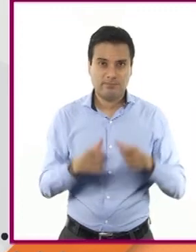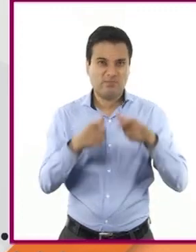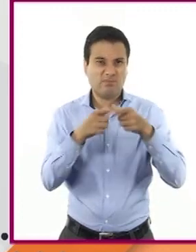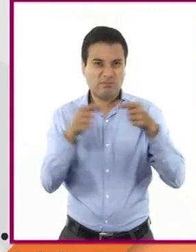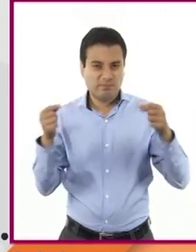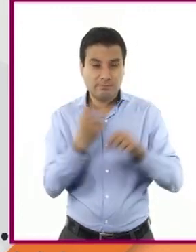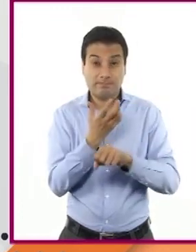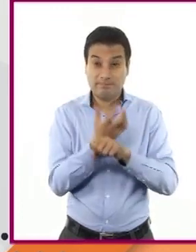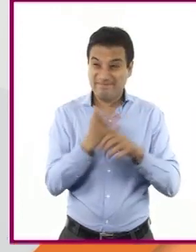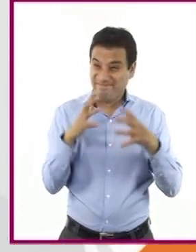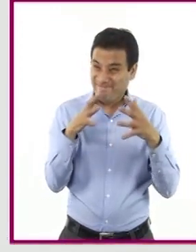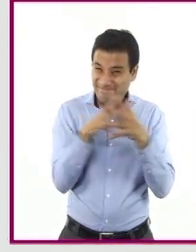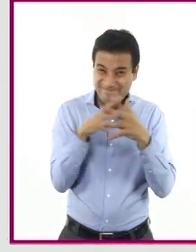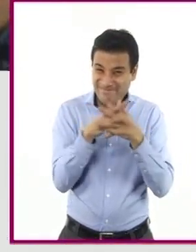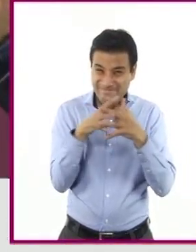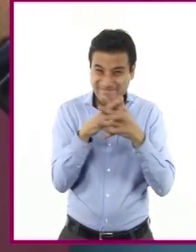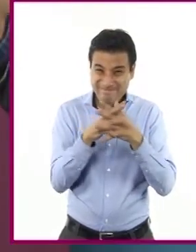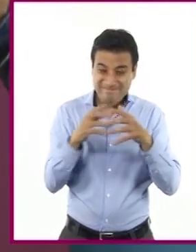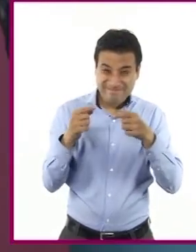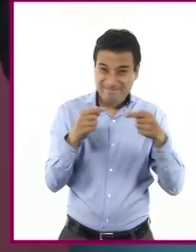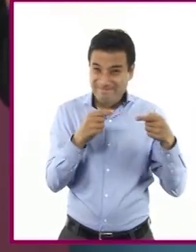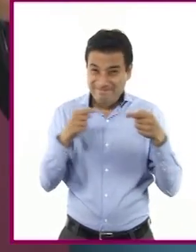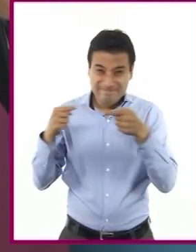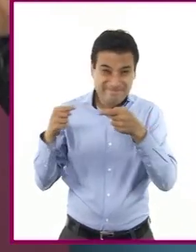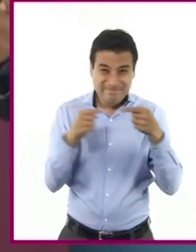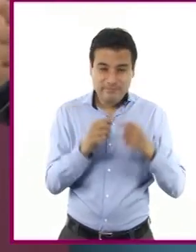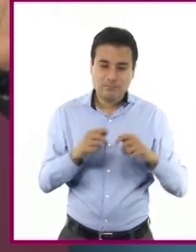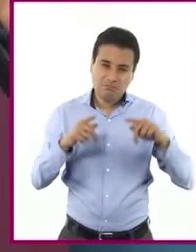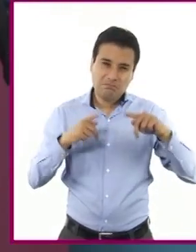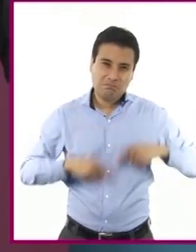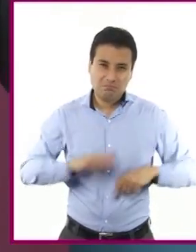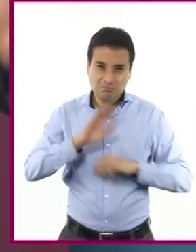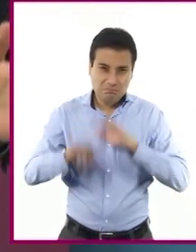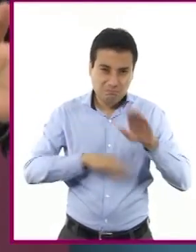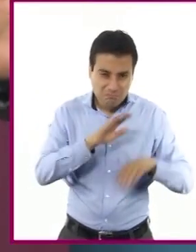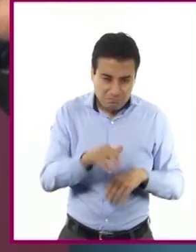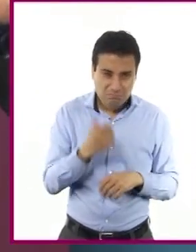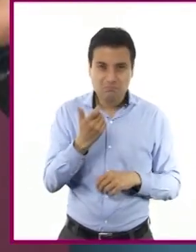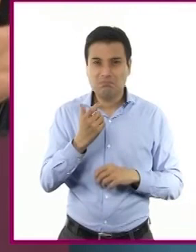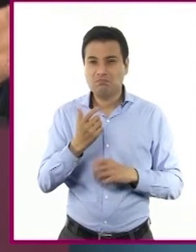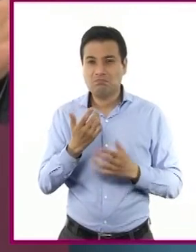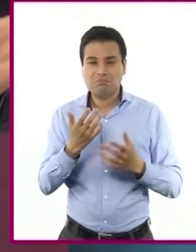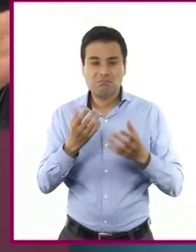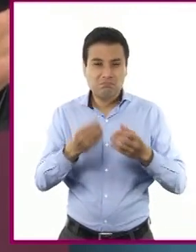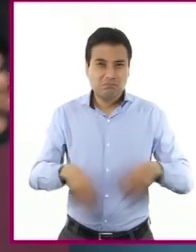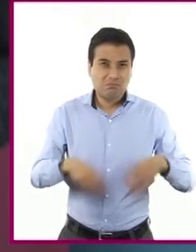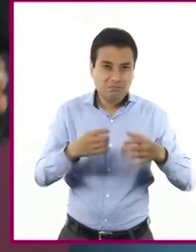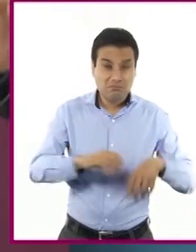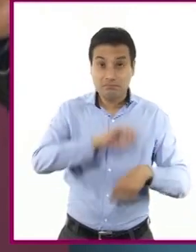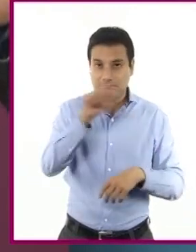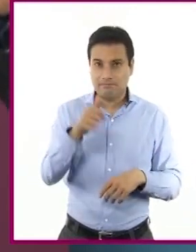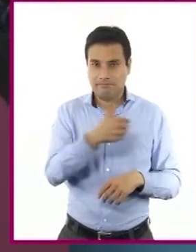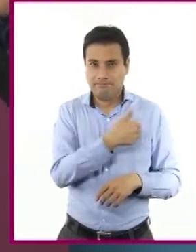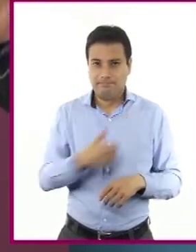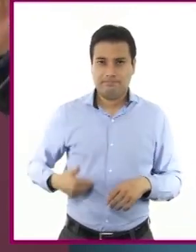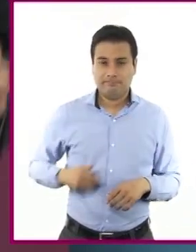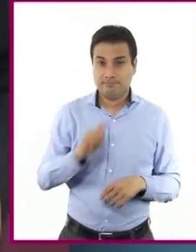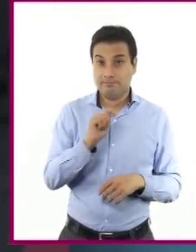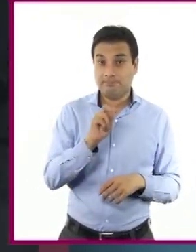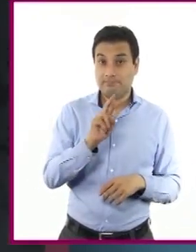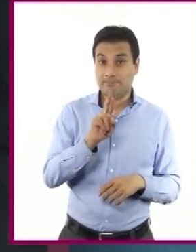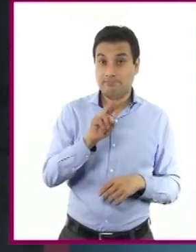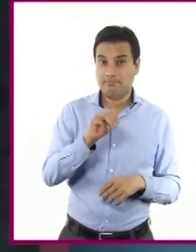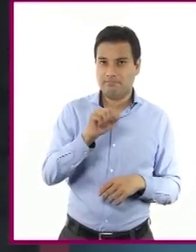enormes pérdidas norteamericanas, humanas y económicas, llevaron al gobierno del presidente Truman a lanzar no